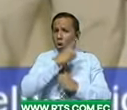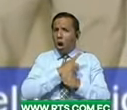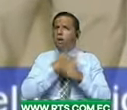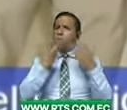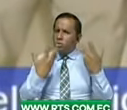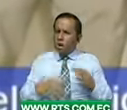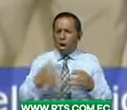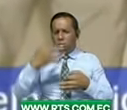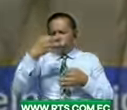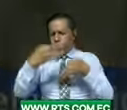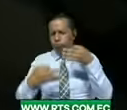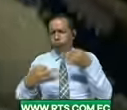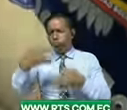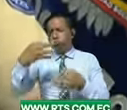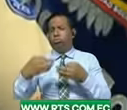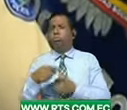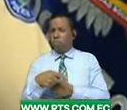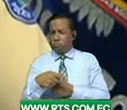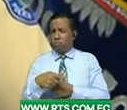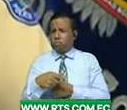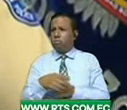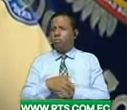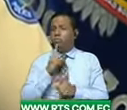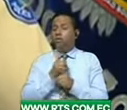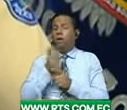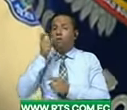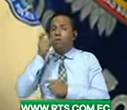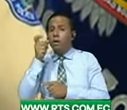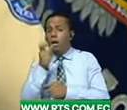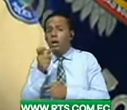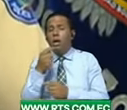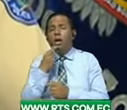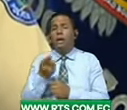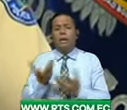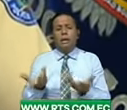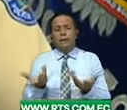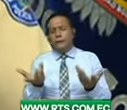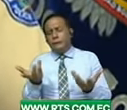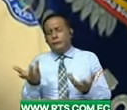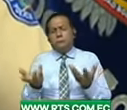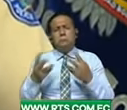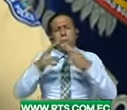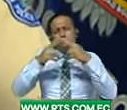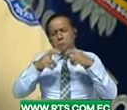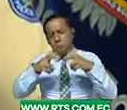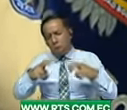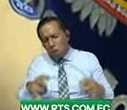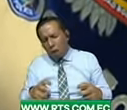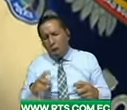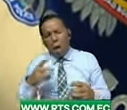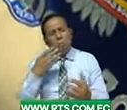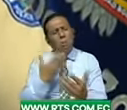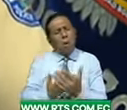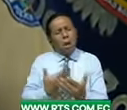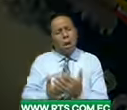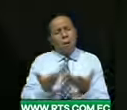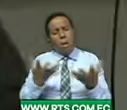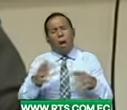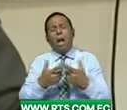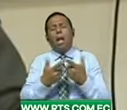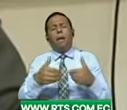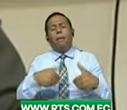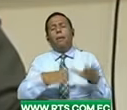caso anterior, el cual la Fiscalía lamentablemente no llegó a establecer